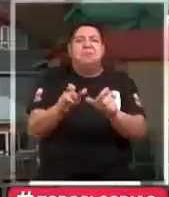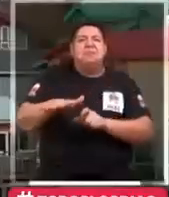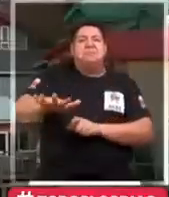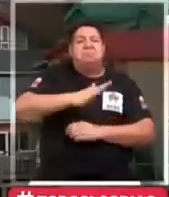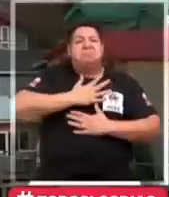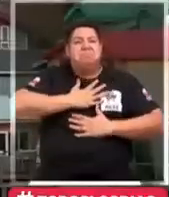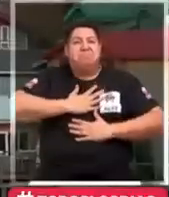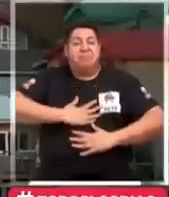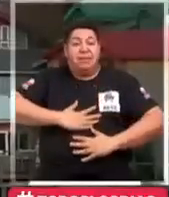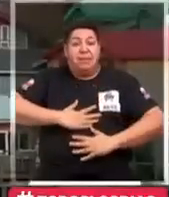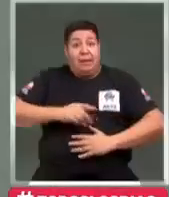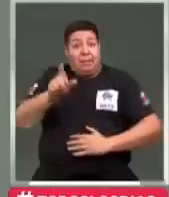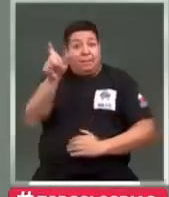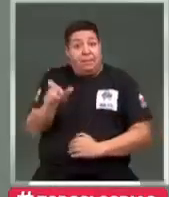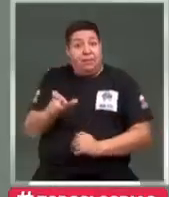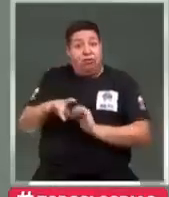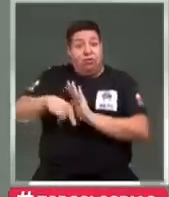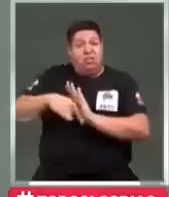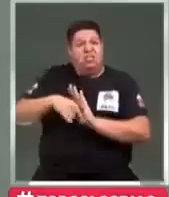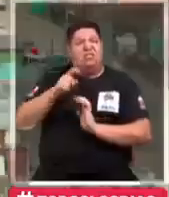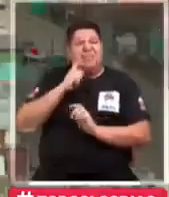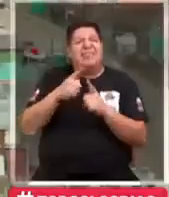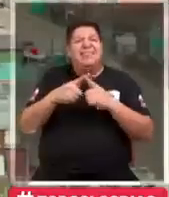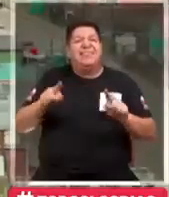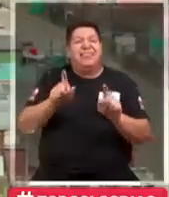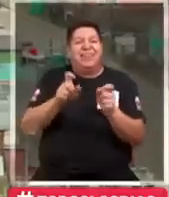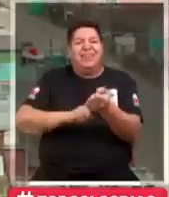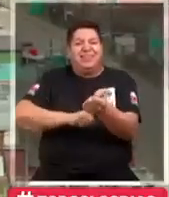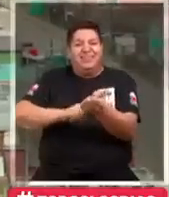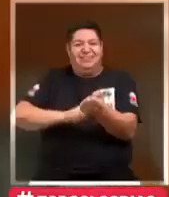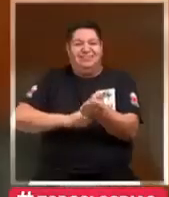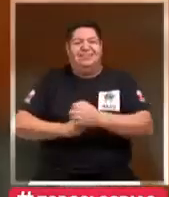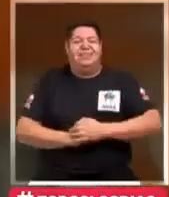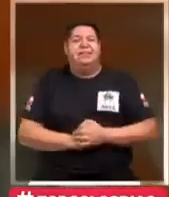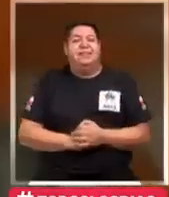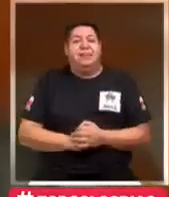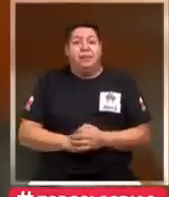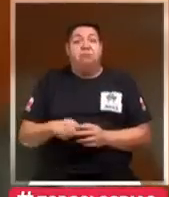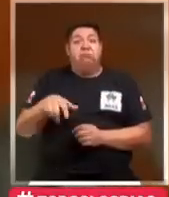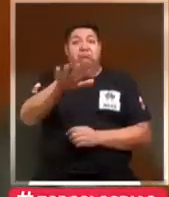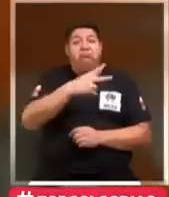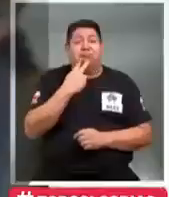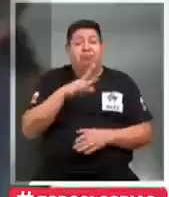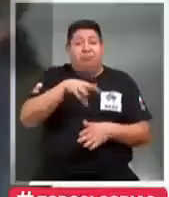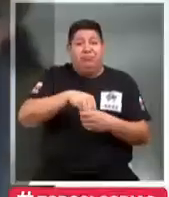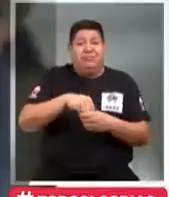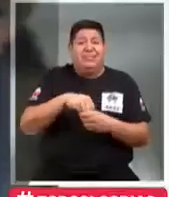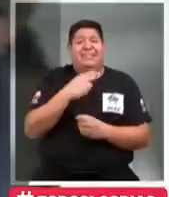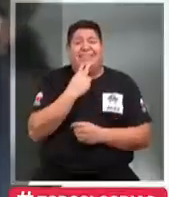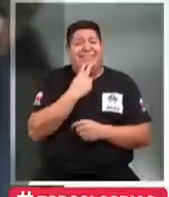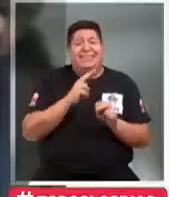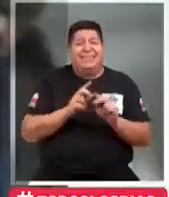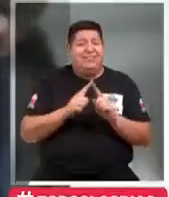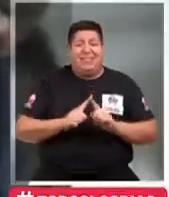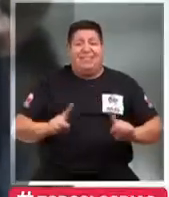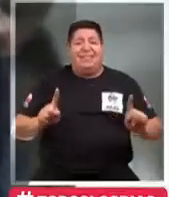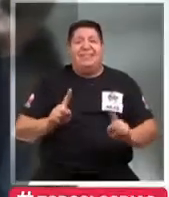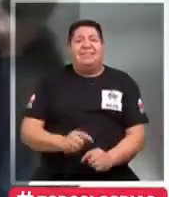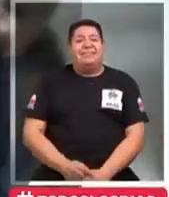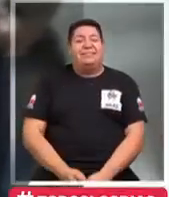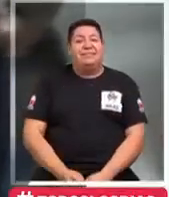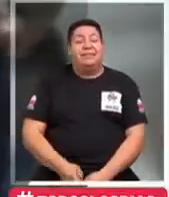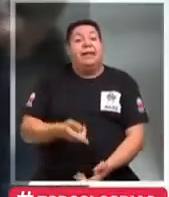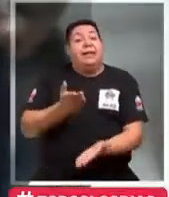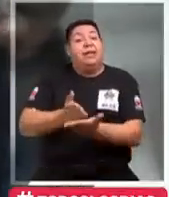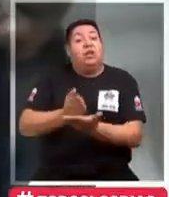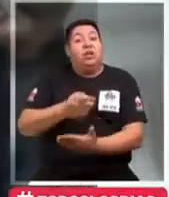eso hace el Chilote ver todo de diferente manera y es muy lindo vivir acá. Mi